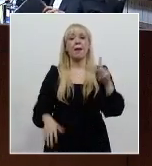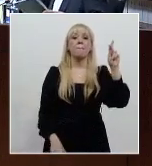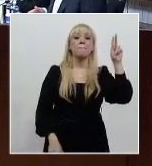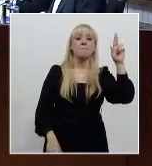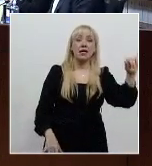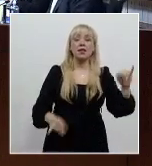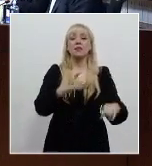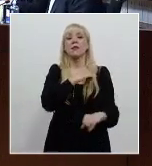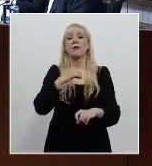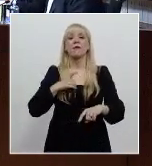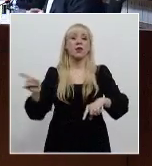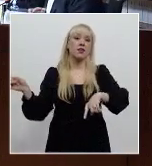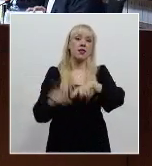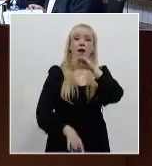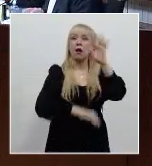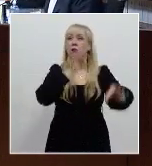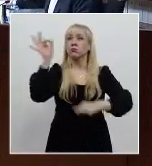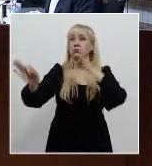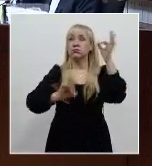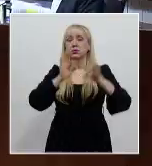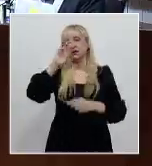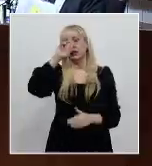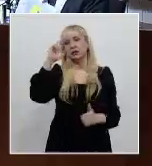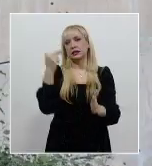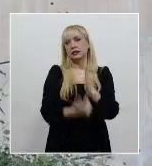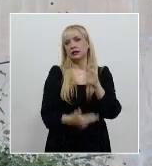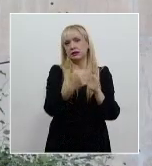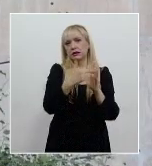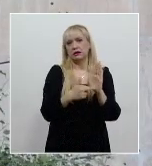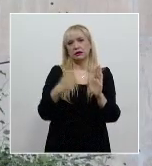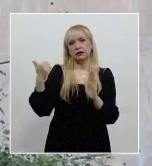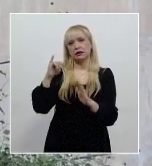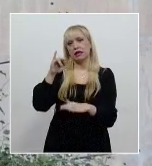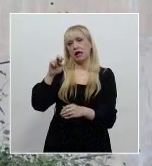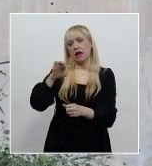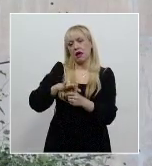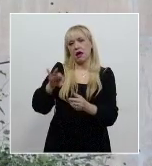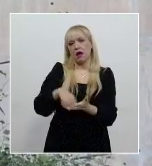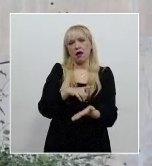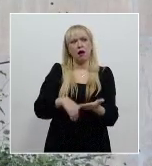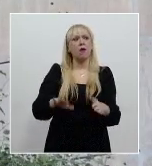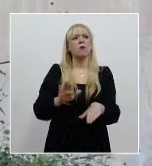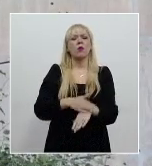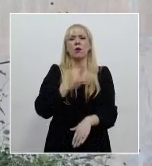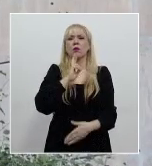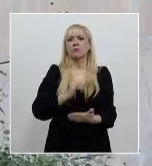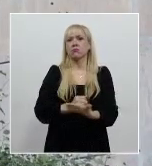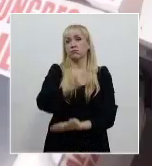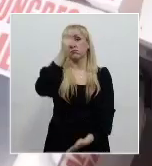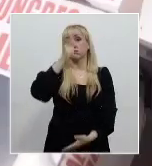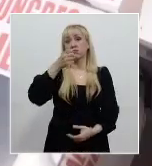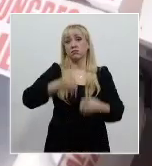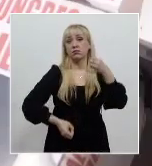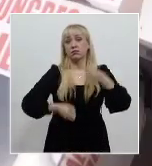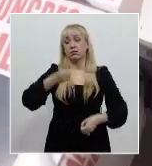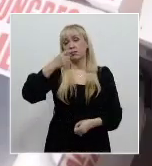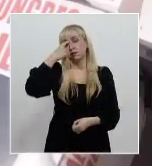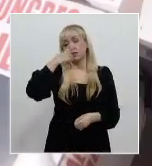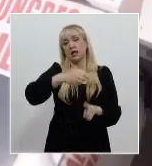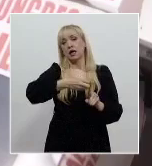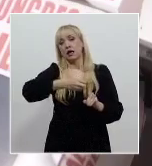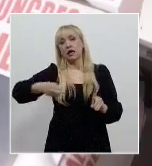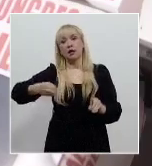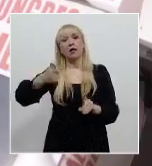retirar la propaganda masiva que incumple con los lineamientos que emitió el INE por acatamiento a una sentencia del Tribunal Electoral para regular